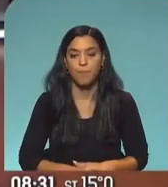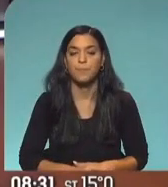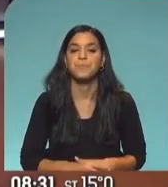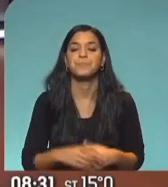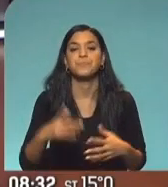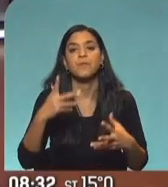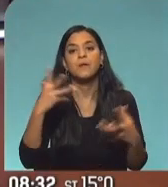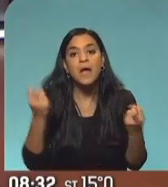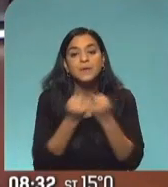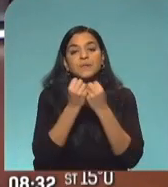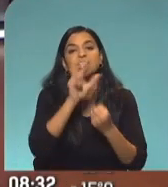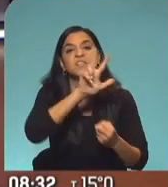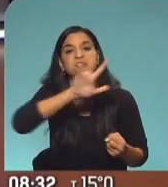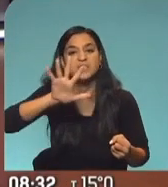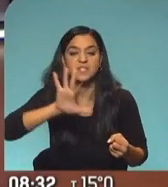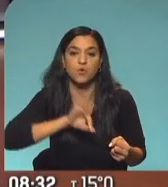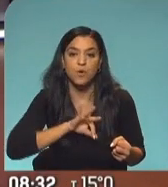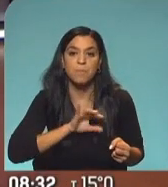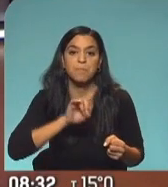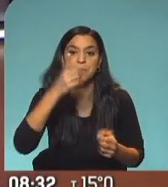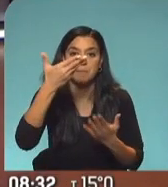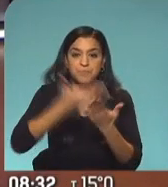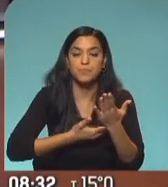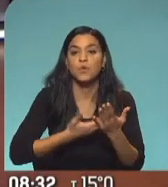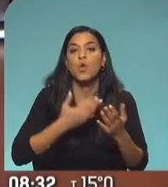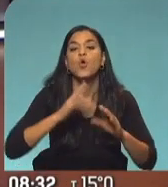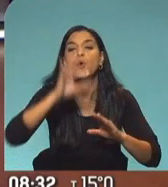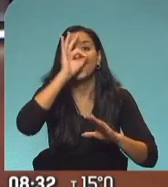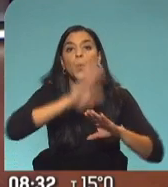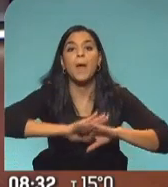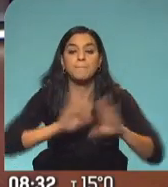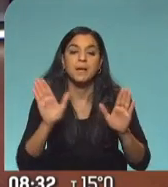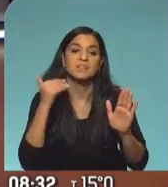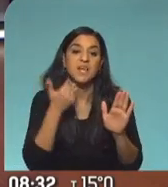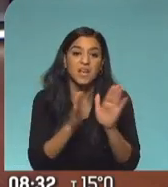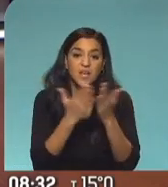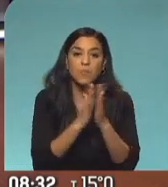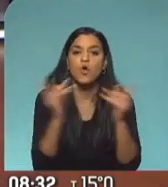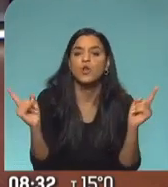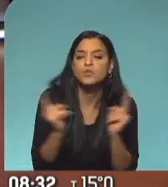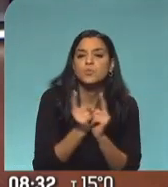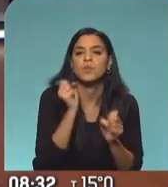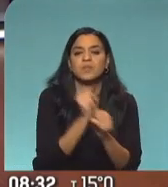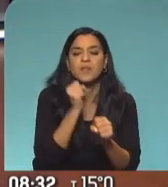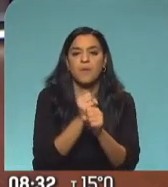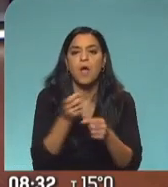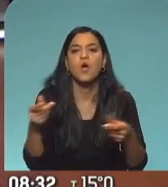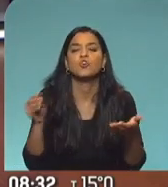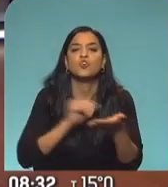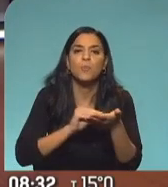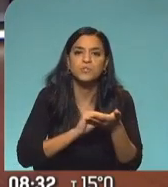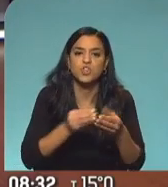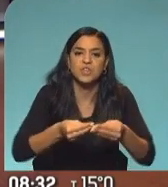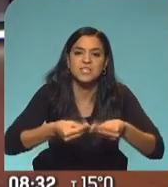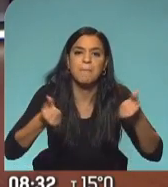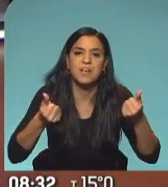Se cumplen 35 años de la primera edición de Nunca Más, el libro que resume el trabajo de la Comisión Nacional de